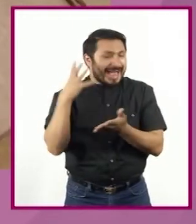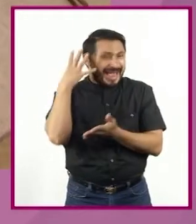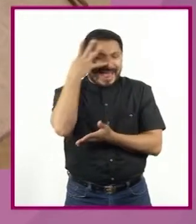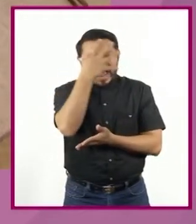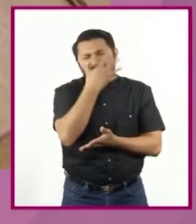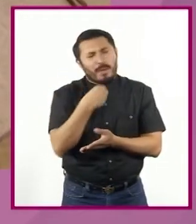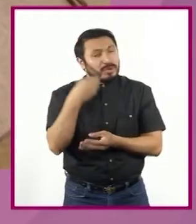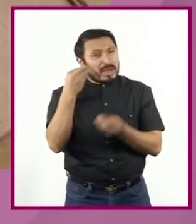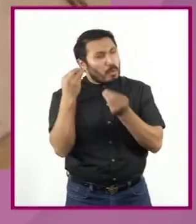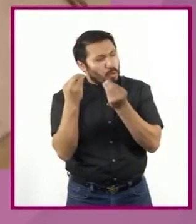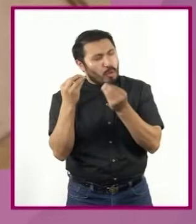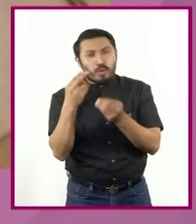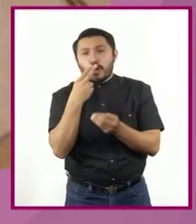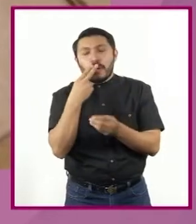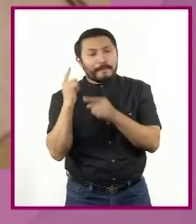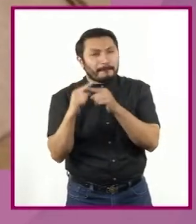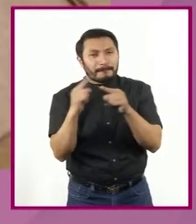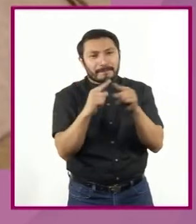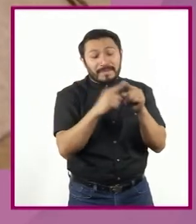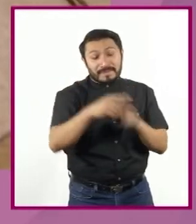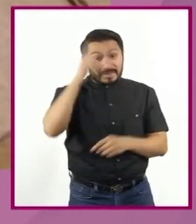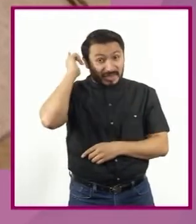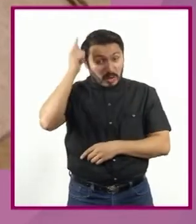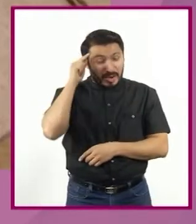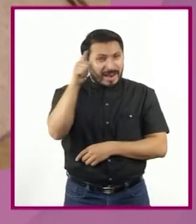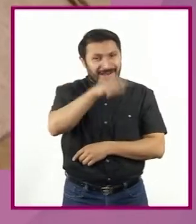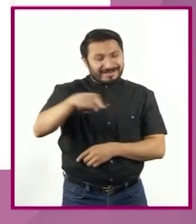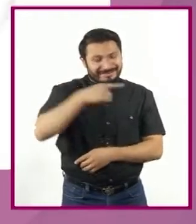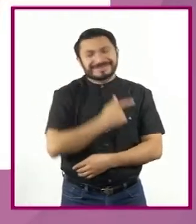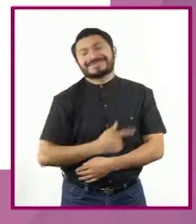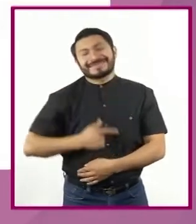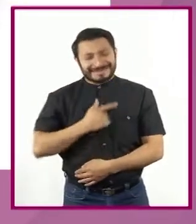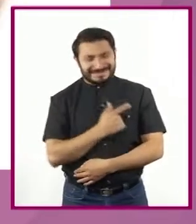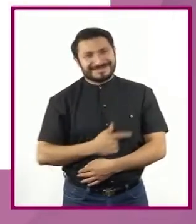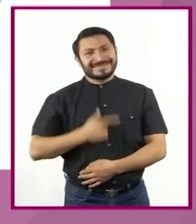muchas aplicaciones. Espero que les haya gustado.